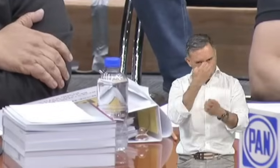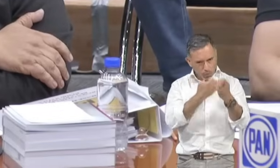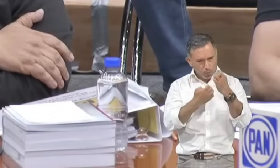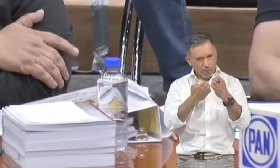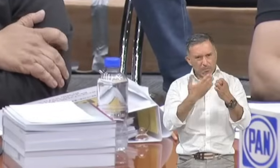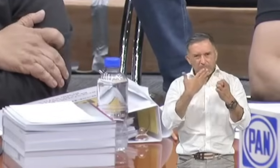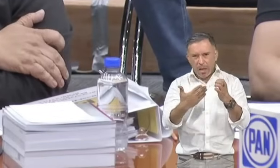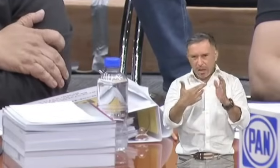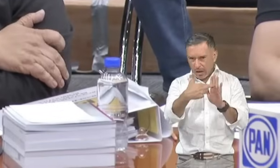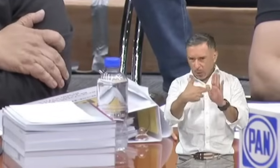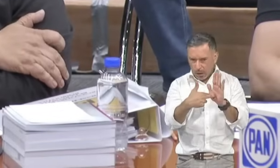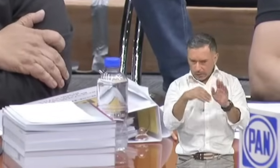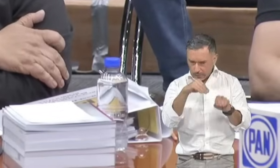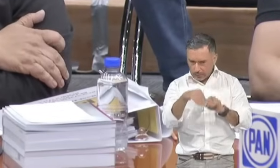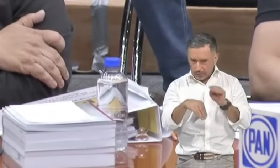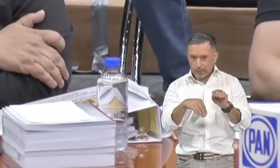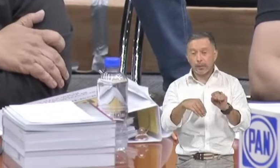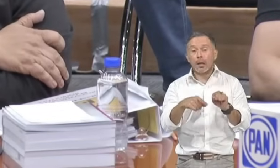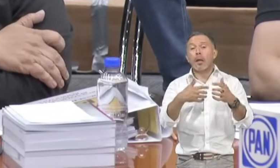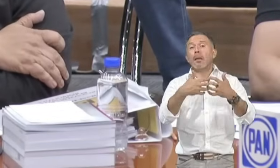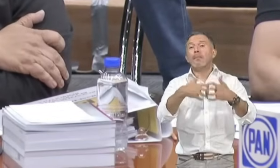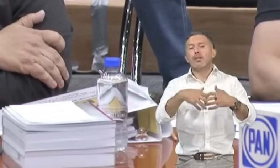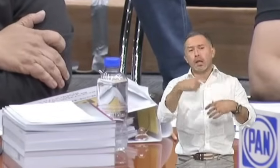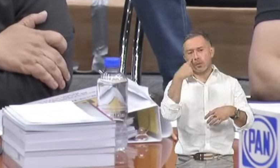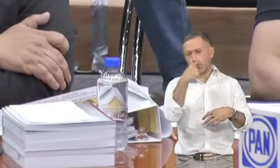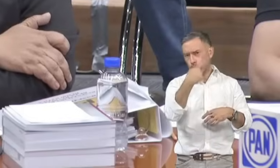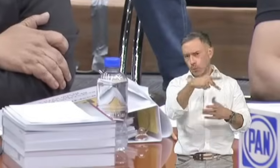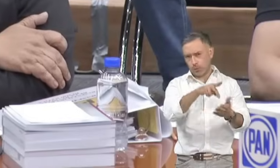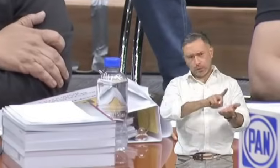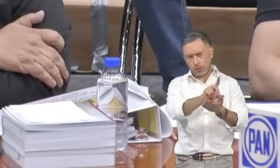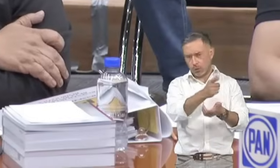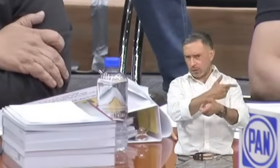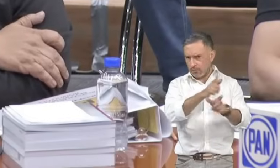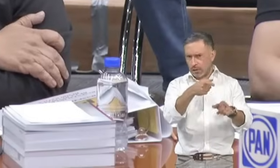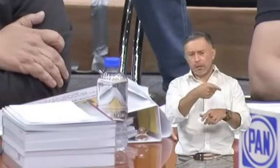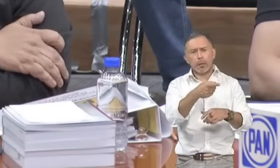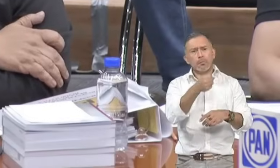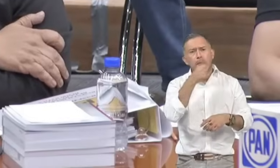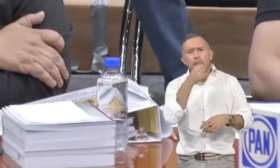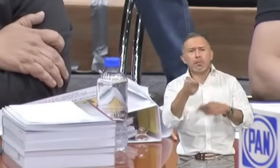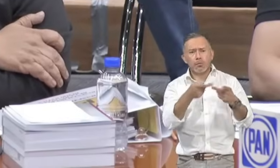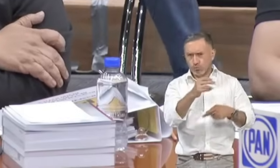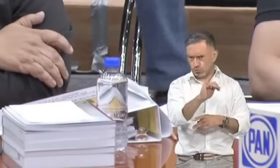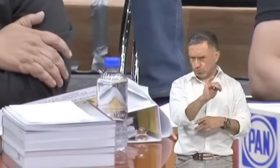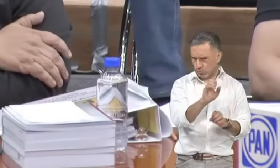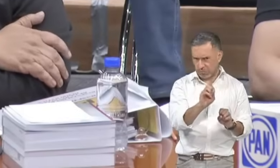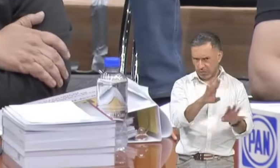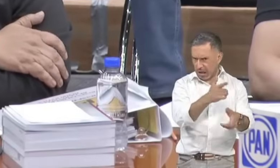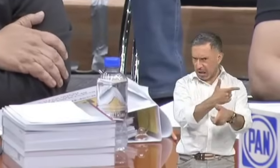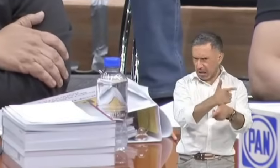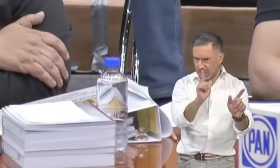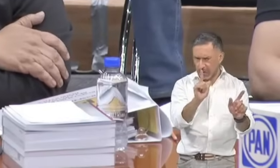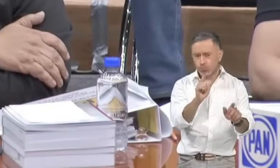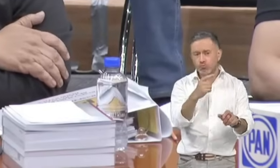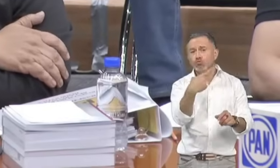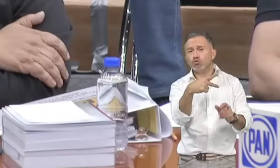esto vaya contra la libertad de las empresas y de las casas encuestadoras para que puedan realizar su